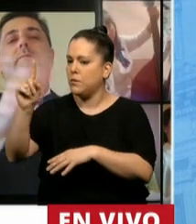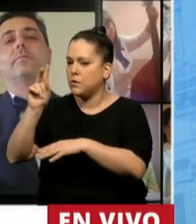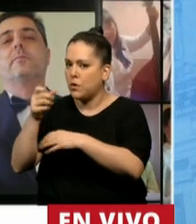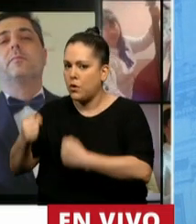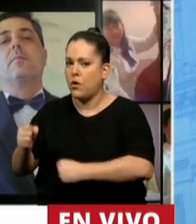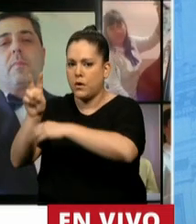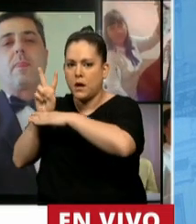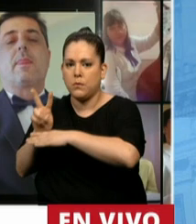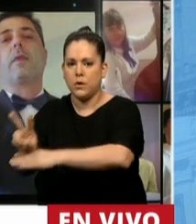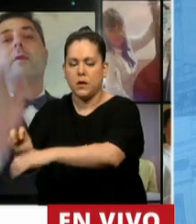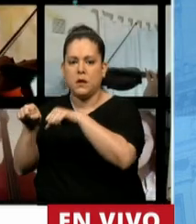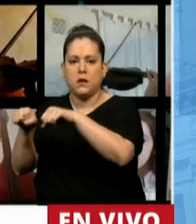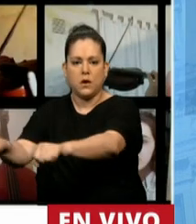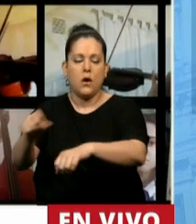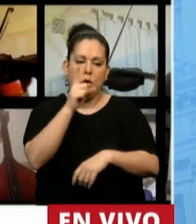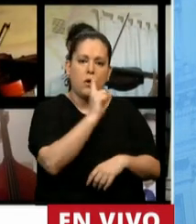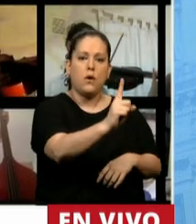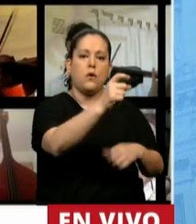gloria gloria